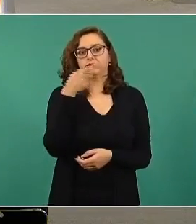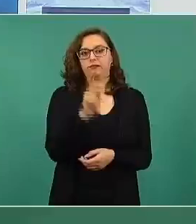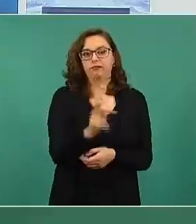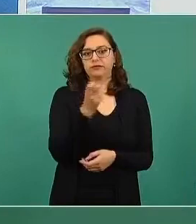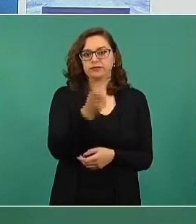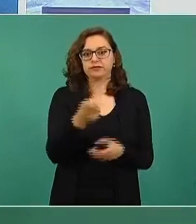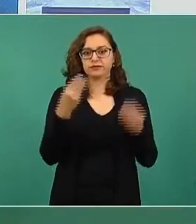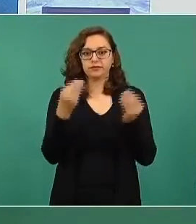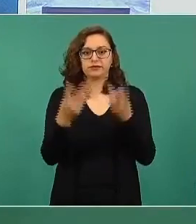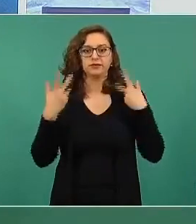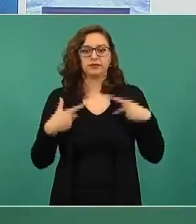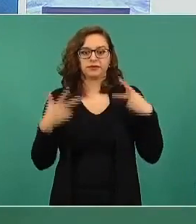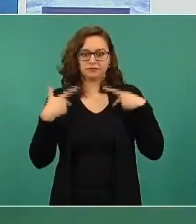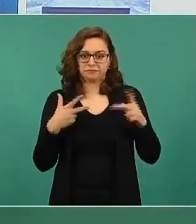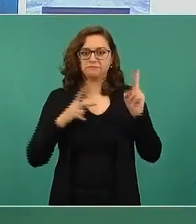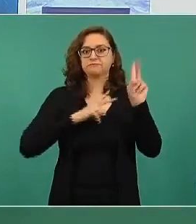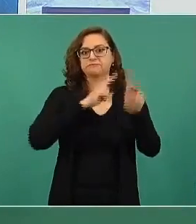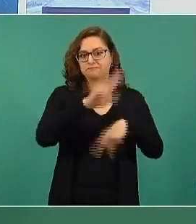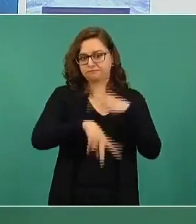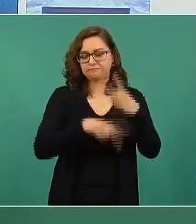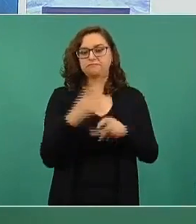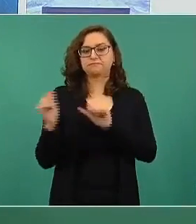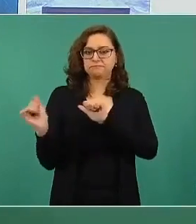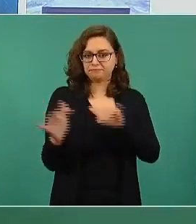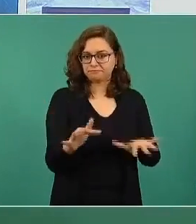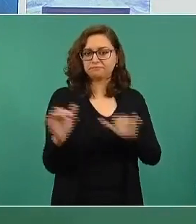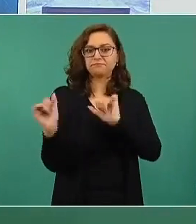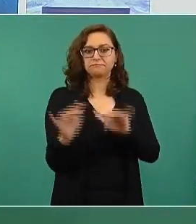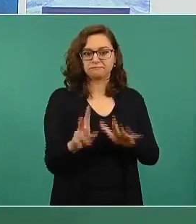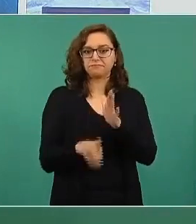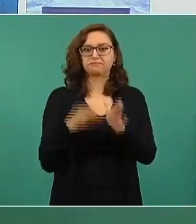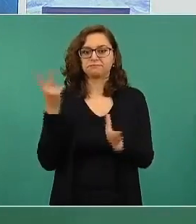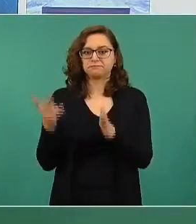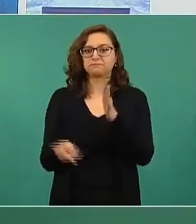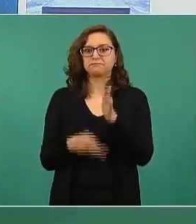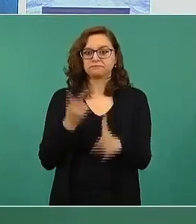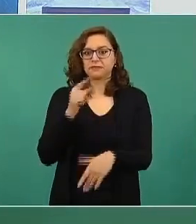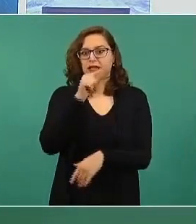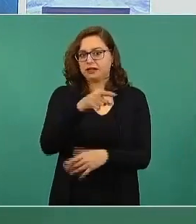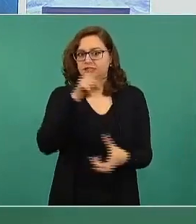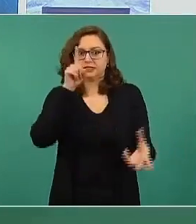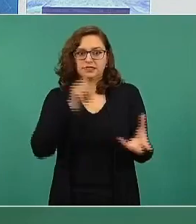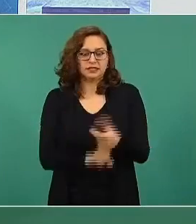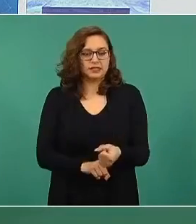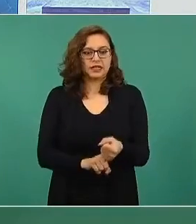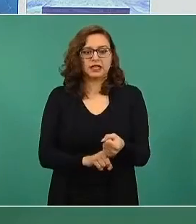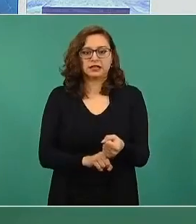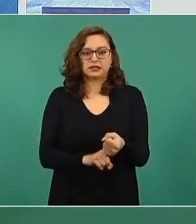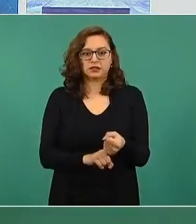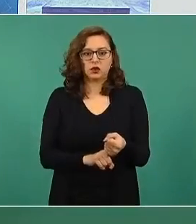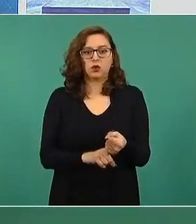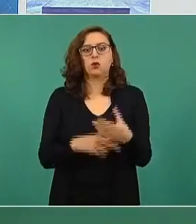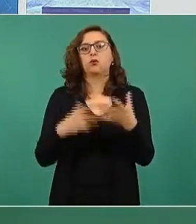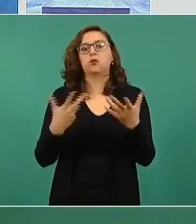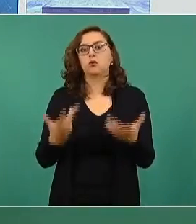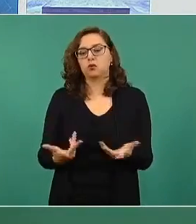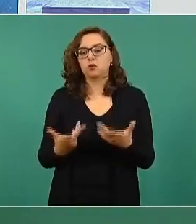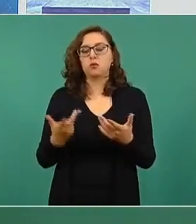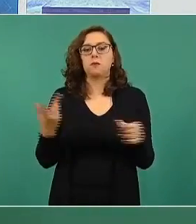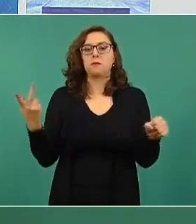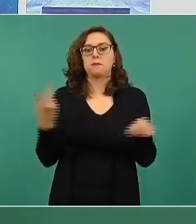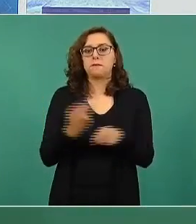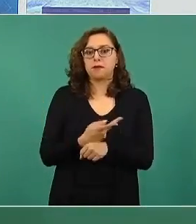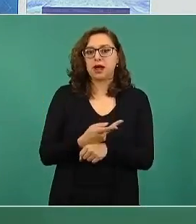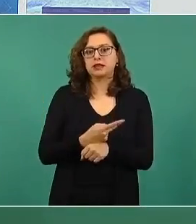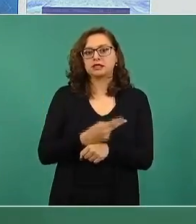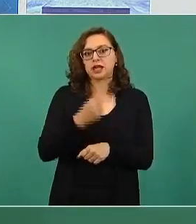muy importante a nivel local, incluso, digamos, torneos entre las diferentes zonas, la